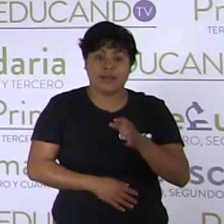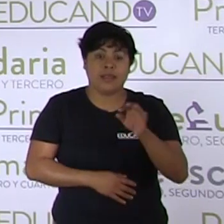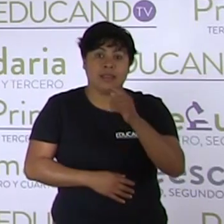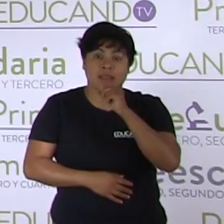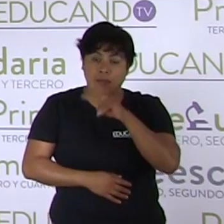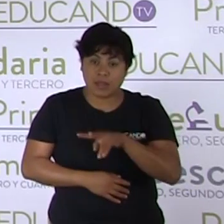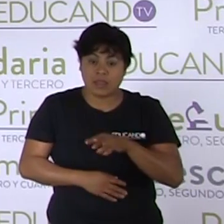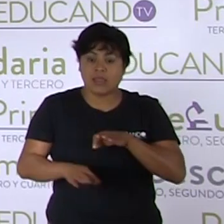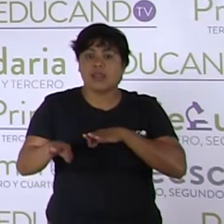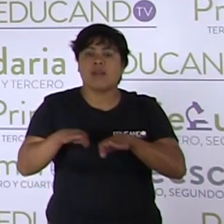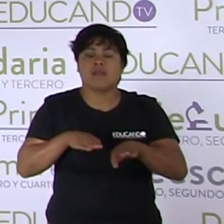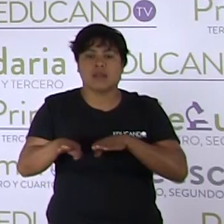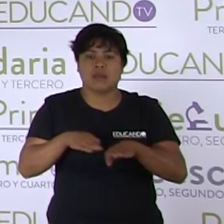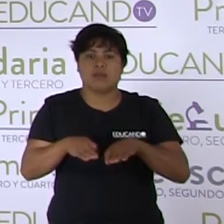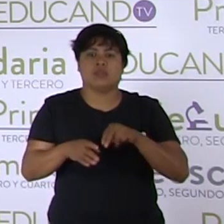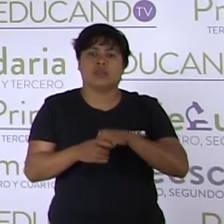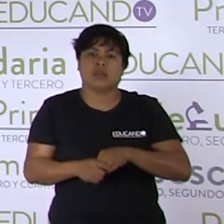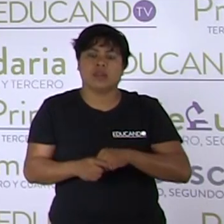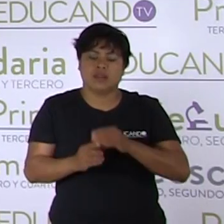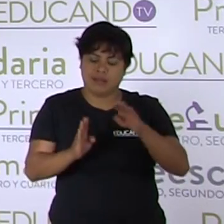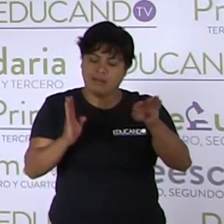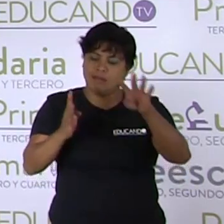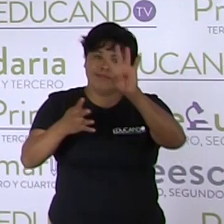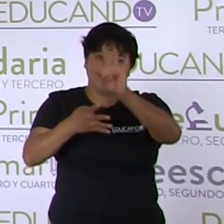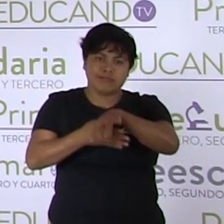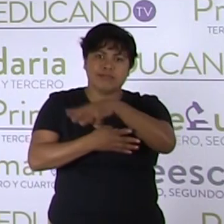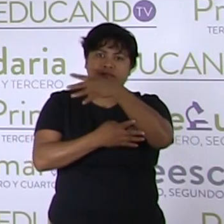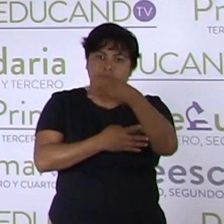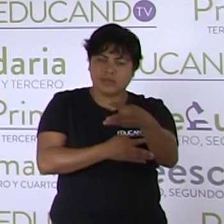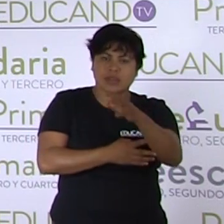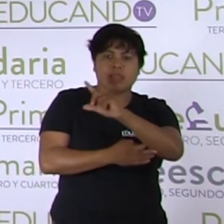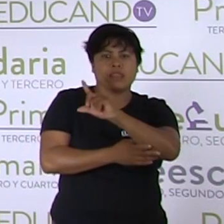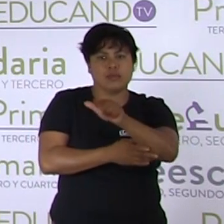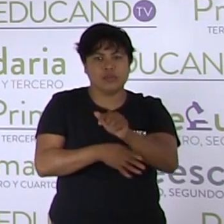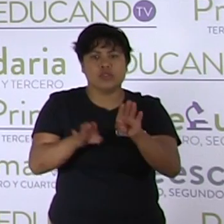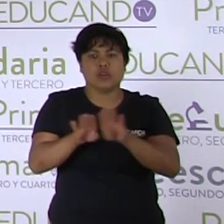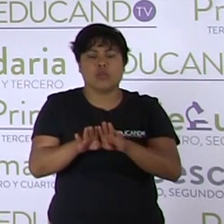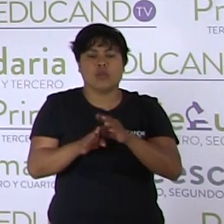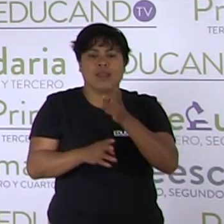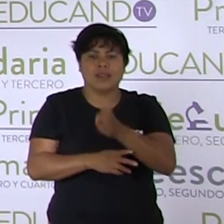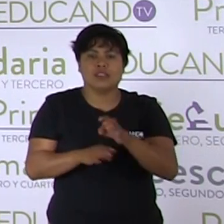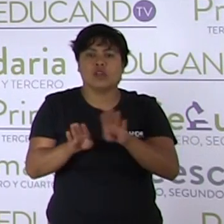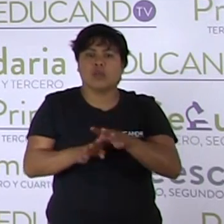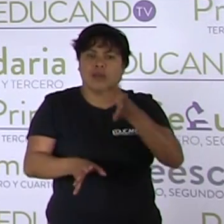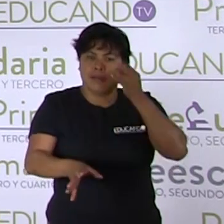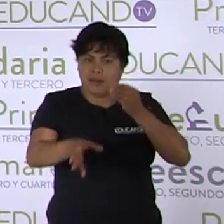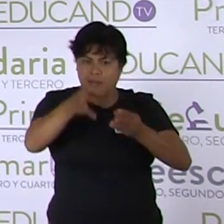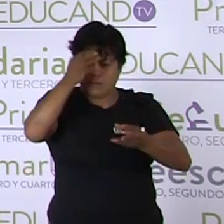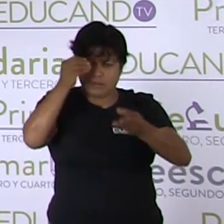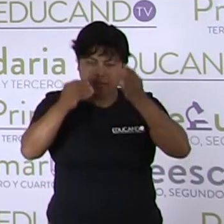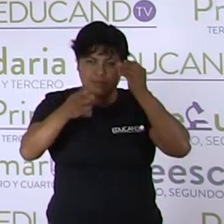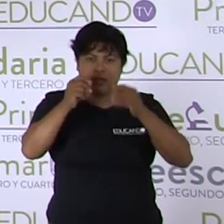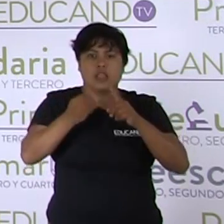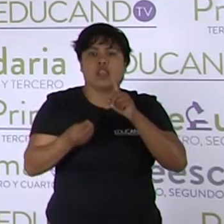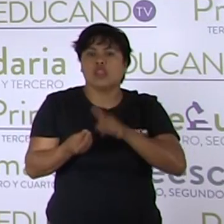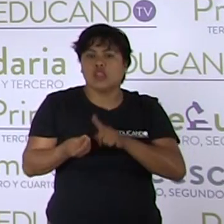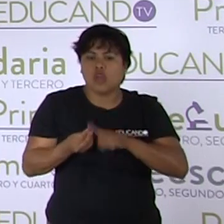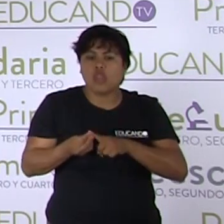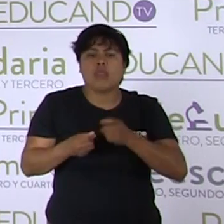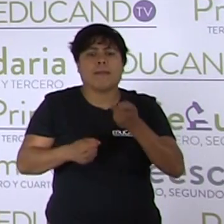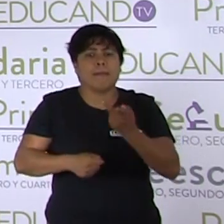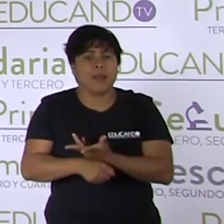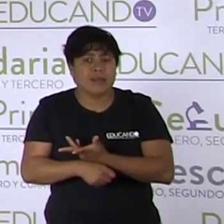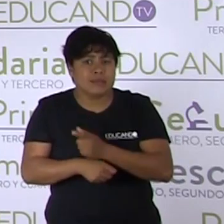vez trabajemos en una tabla posterior como un producto de aprendizaje de dónde